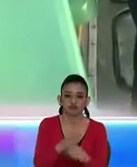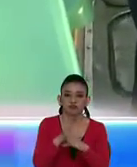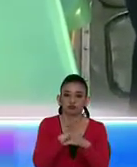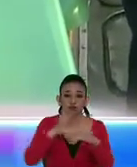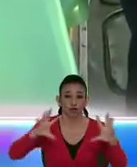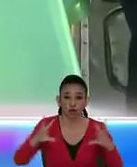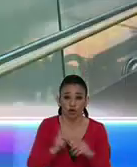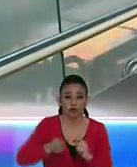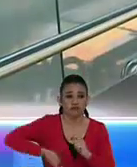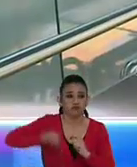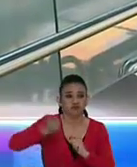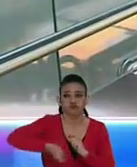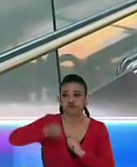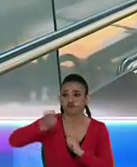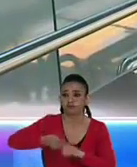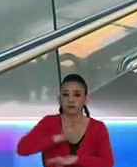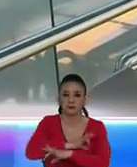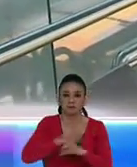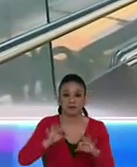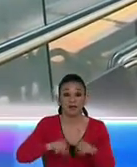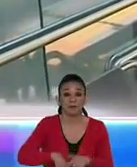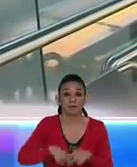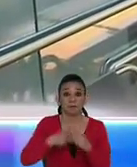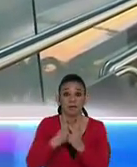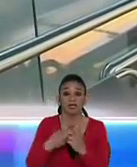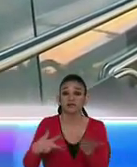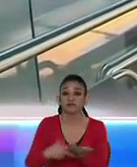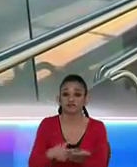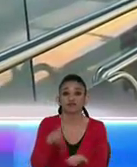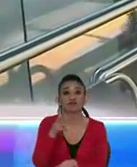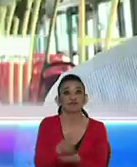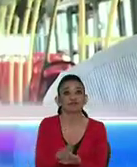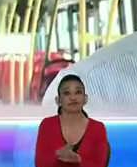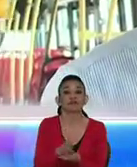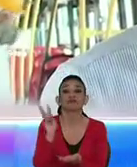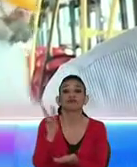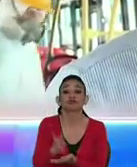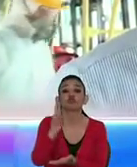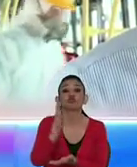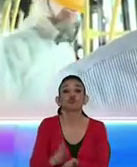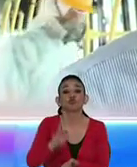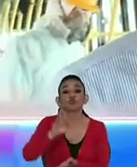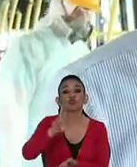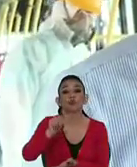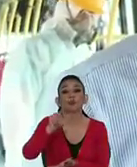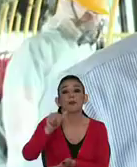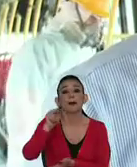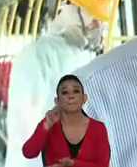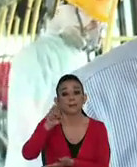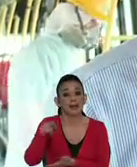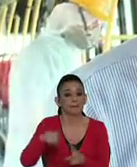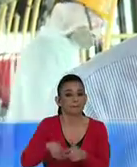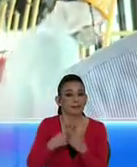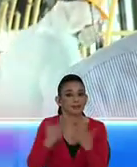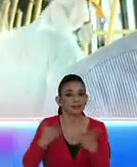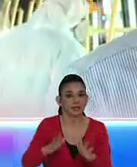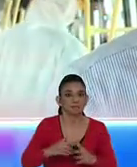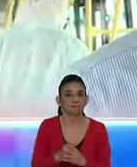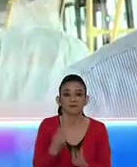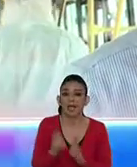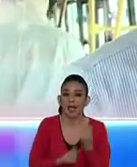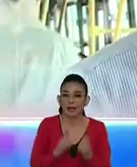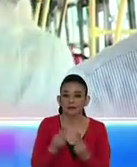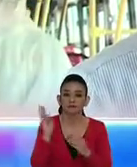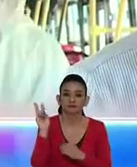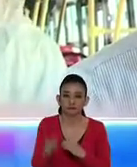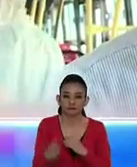desinfectadas. Los trabajos se iniciaron en la parada del trolebús de Turubamba. Vamos a intensificar las acciones, sobre todo la desinfectación de las unidades y